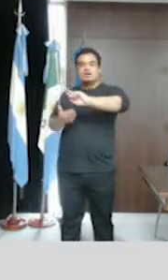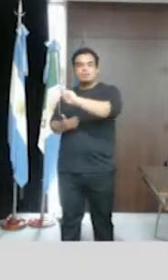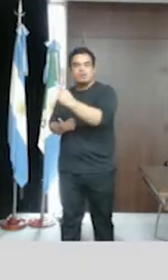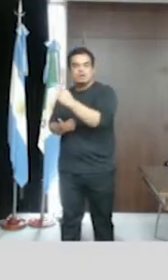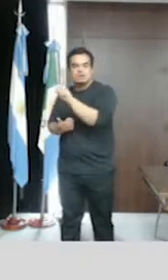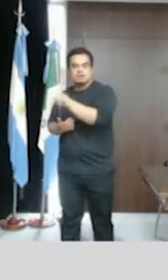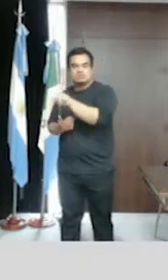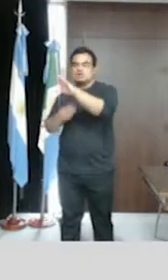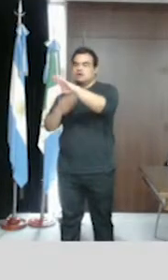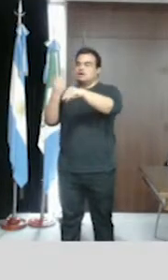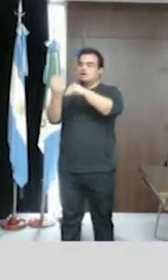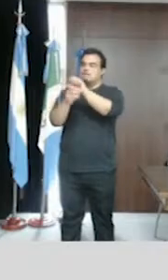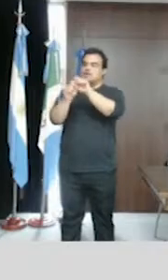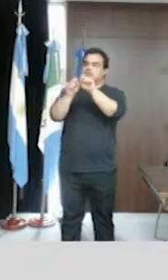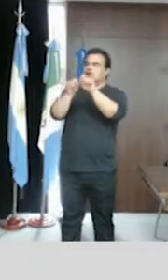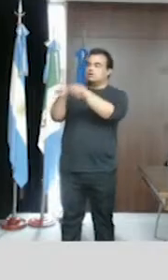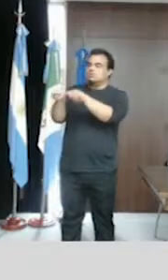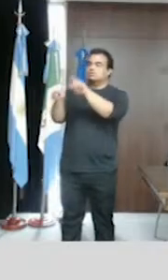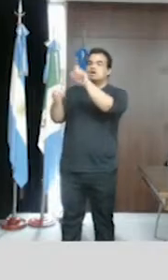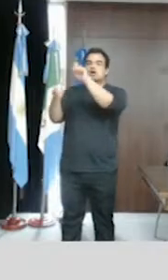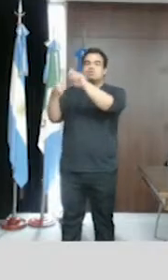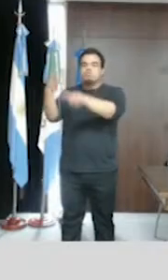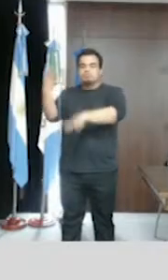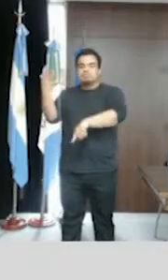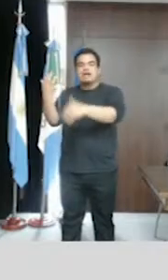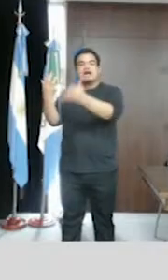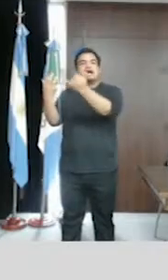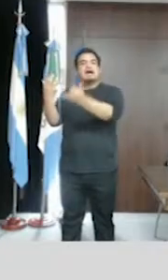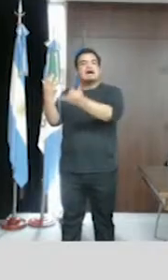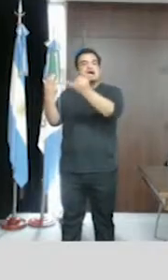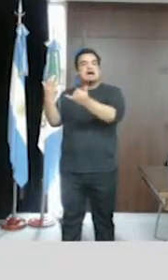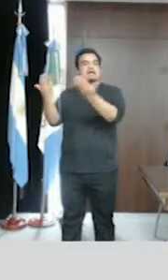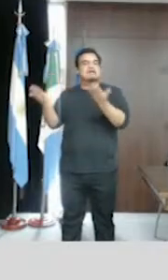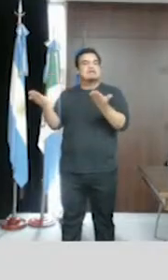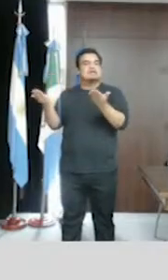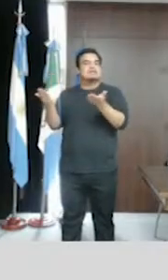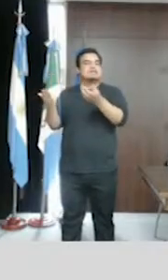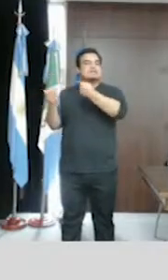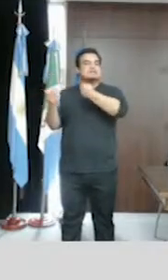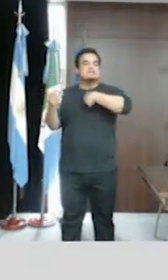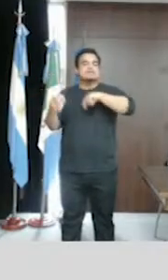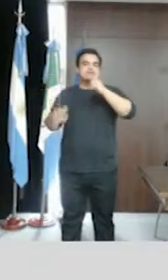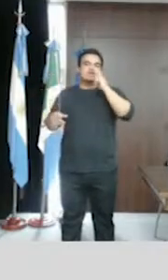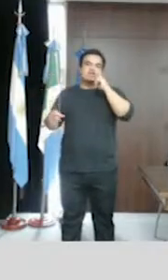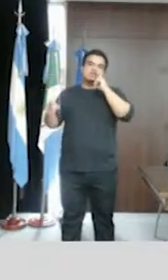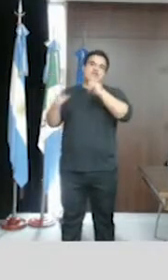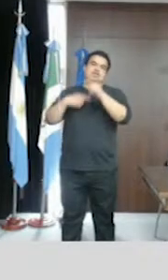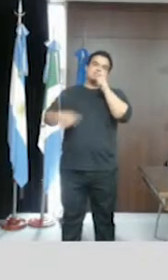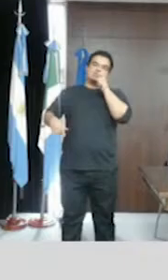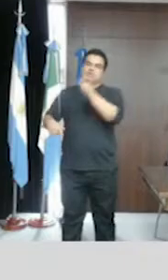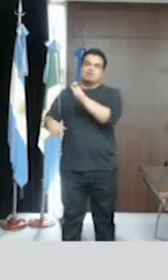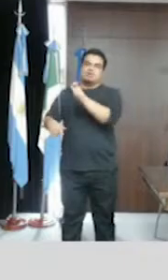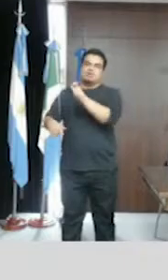Si no sabemos con qué recurso de afrontamiento contamos, no podemos hacer un